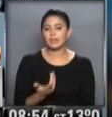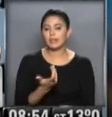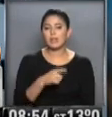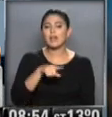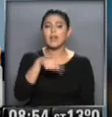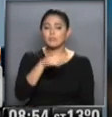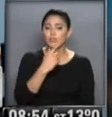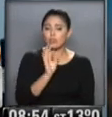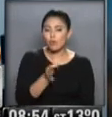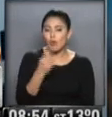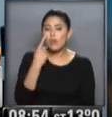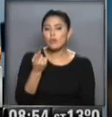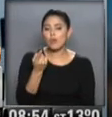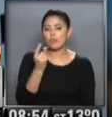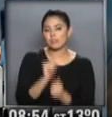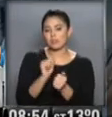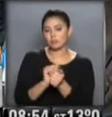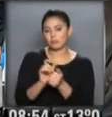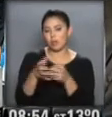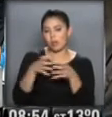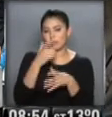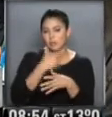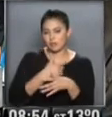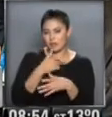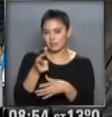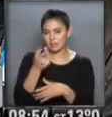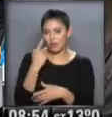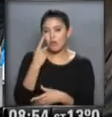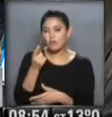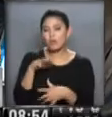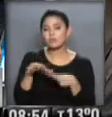nadie más que ellos conoce la historia de la institución.